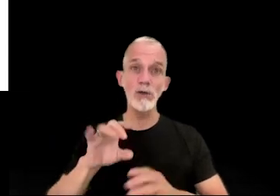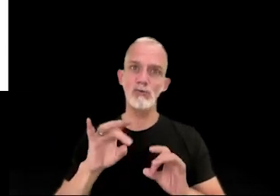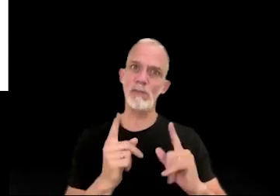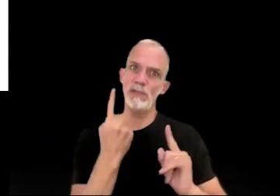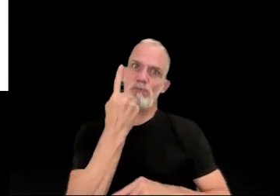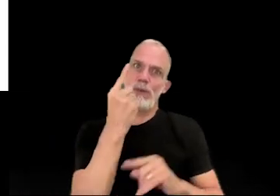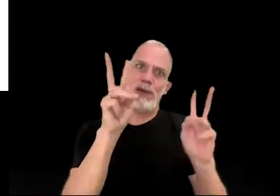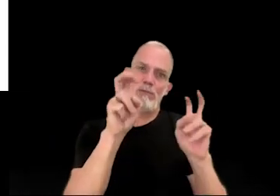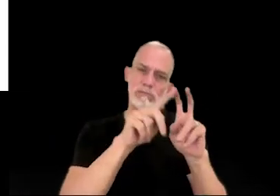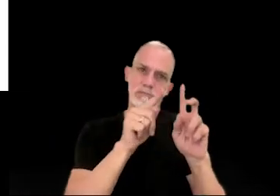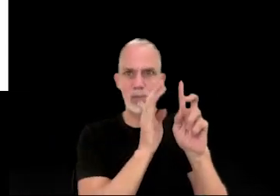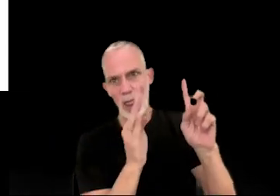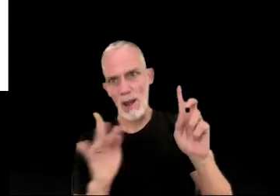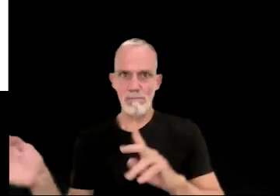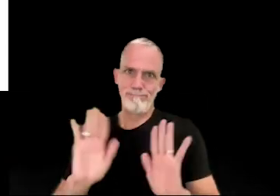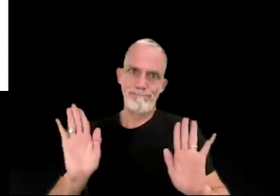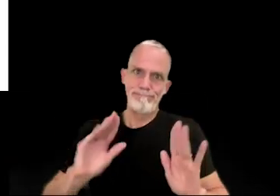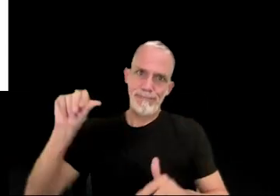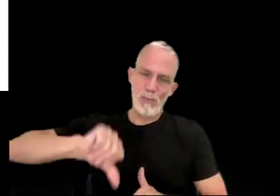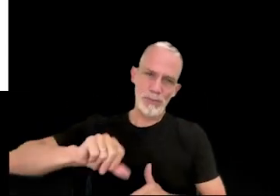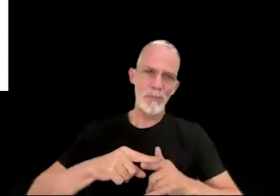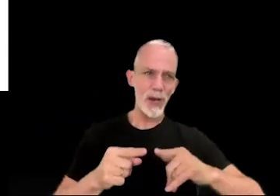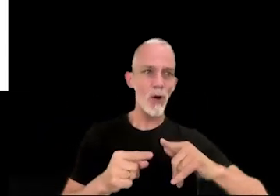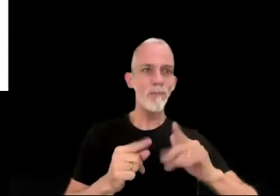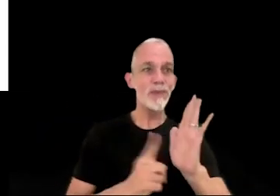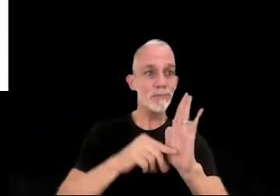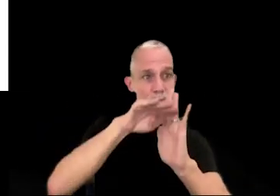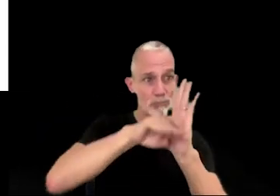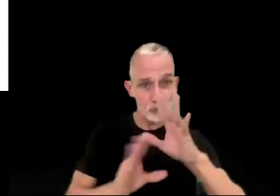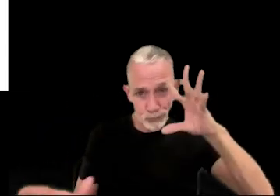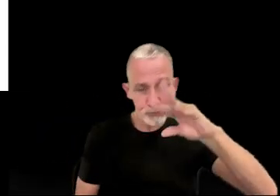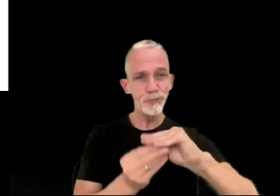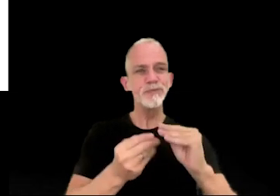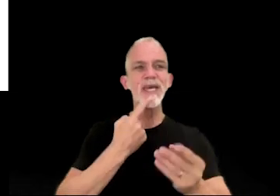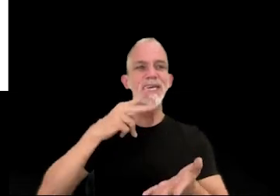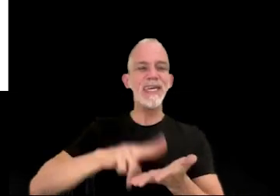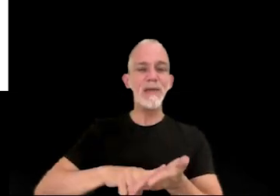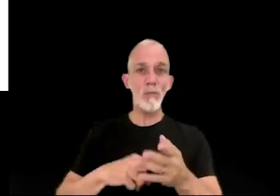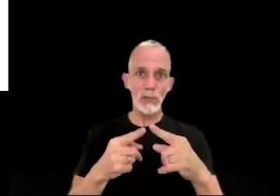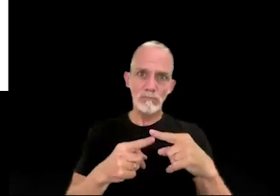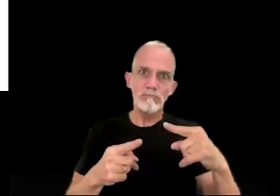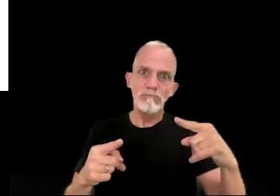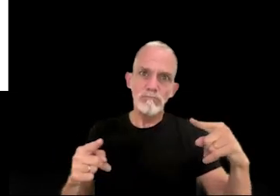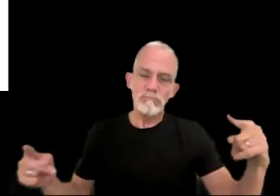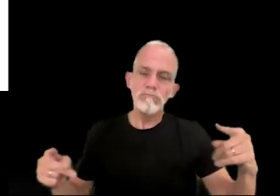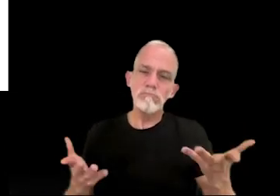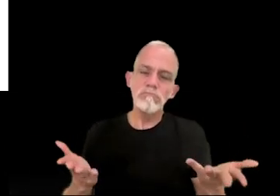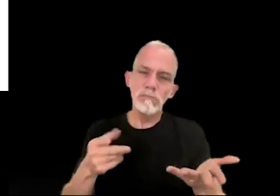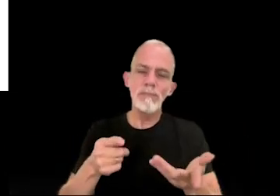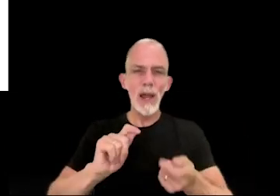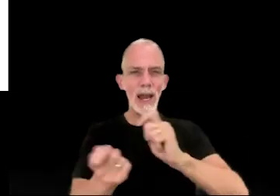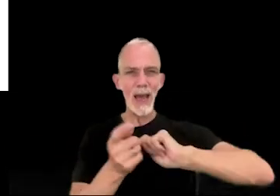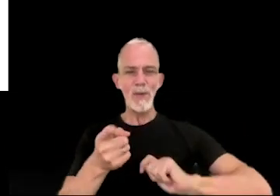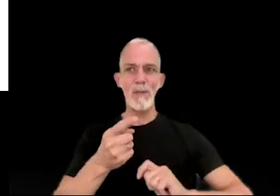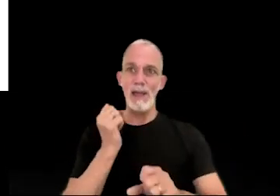esta norma hace un compendio de cuestiones impositivas muy importante para el desarrollo de nuestra